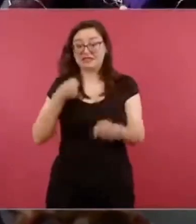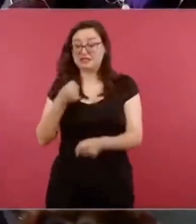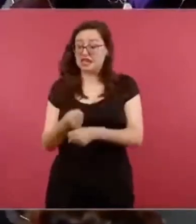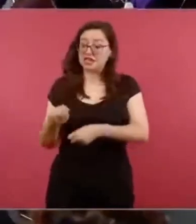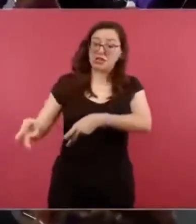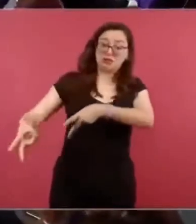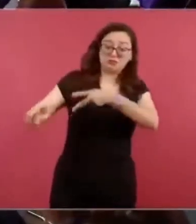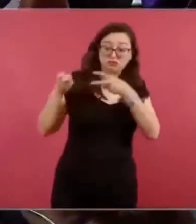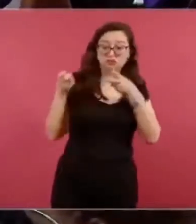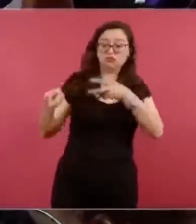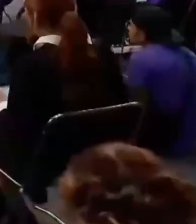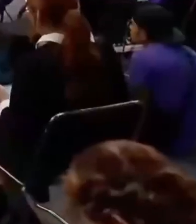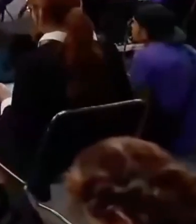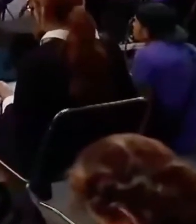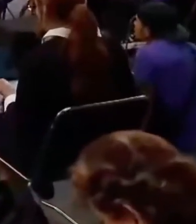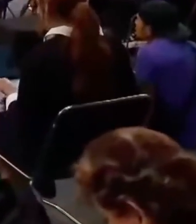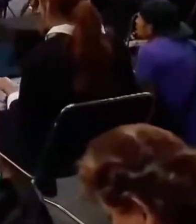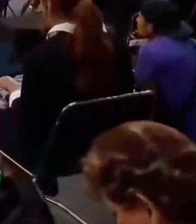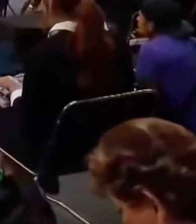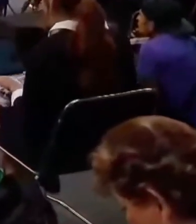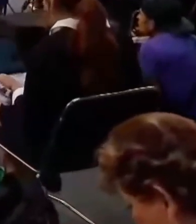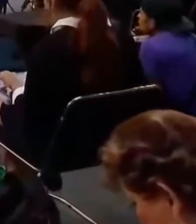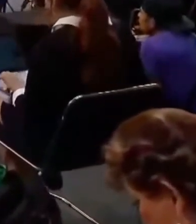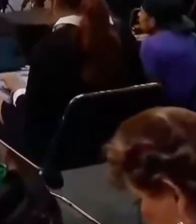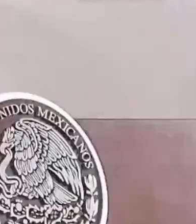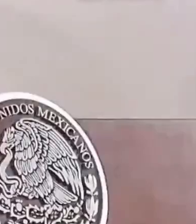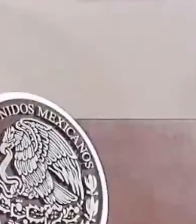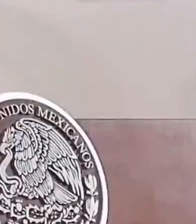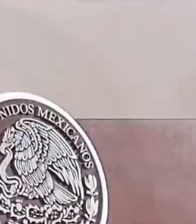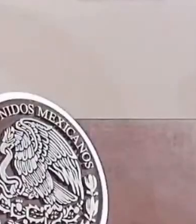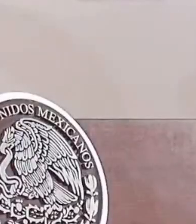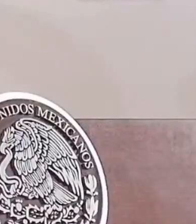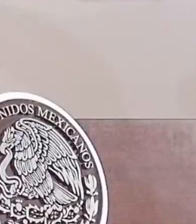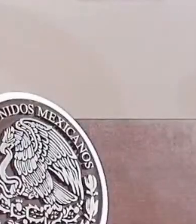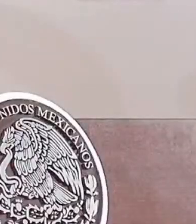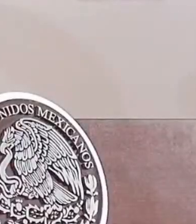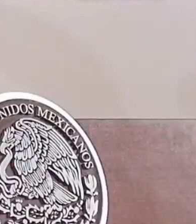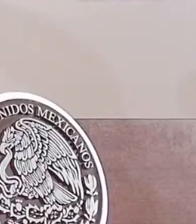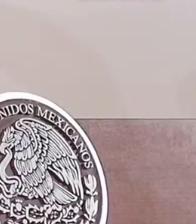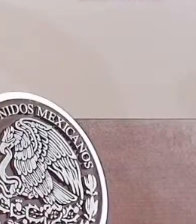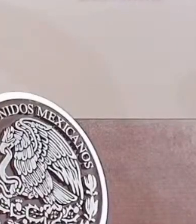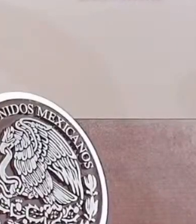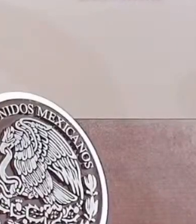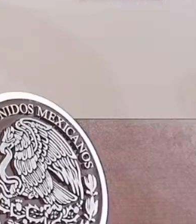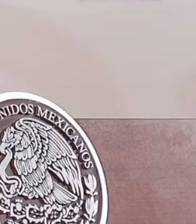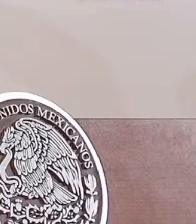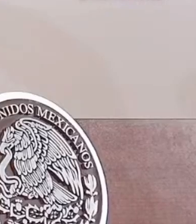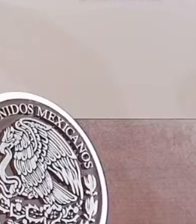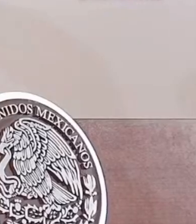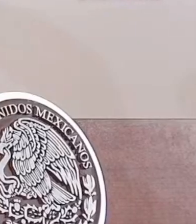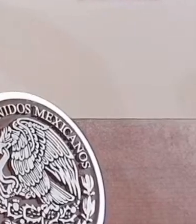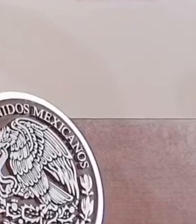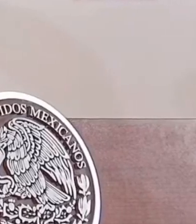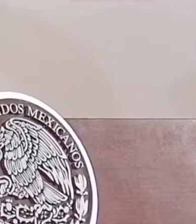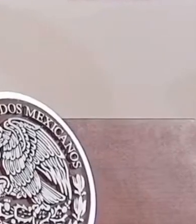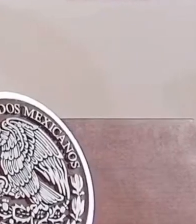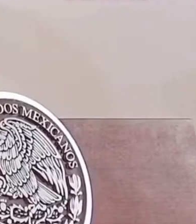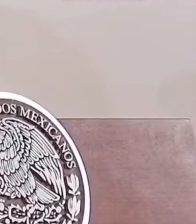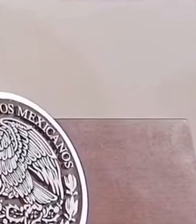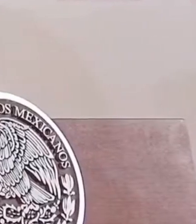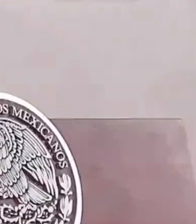periodo neoliberal, de 1983 hasta finales